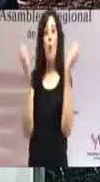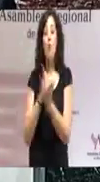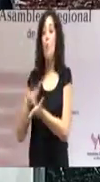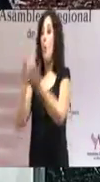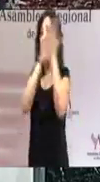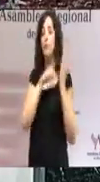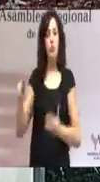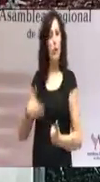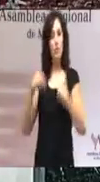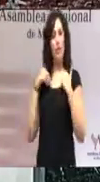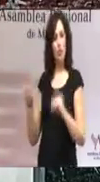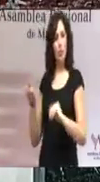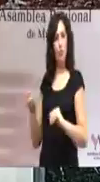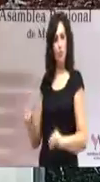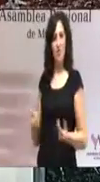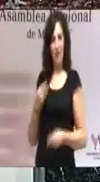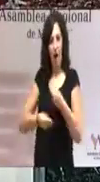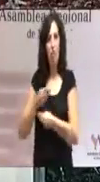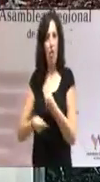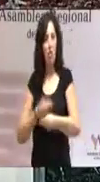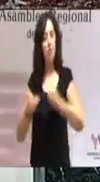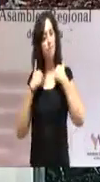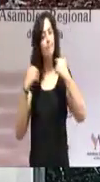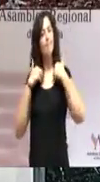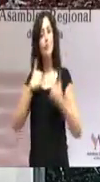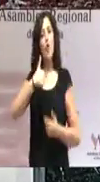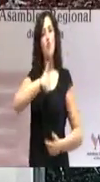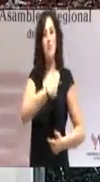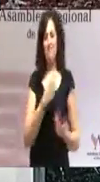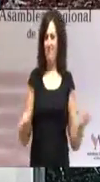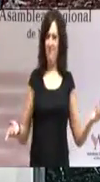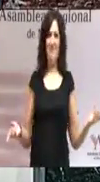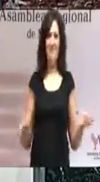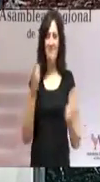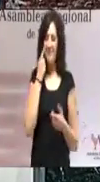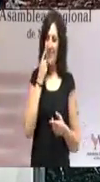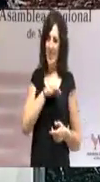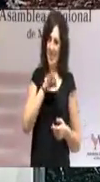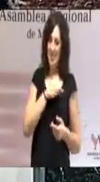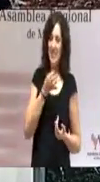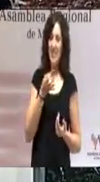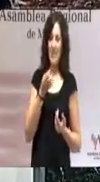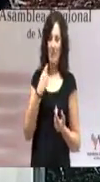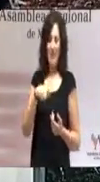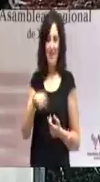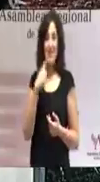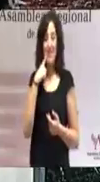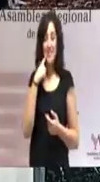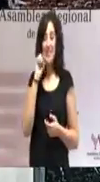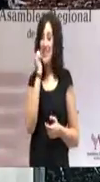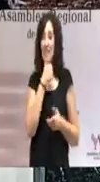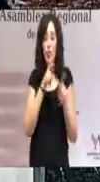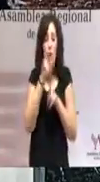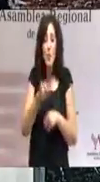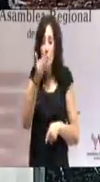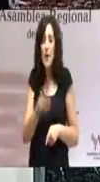acabo de entender. Mire usted, señor presidente, el secreto de la sabiduría, del